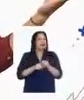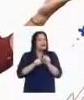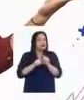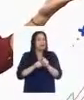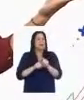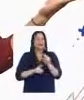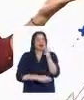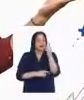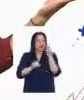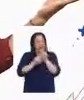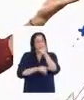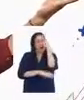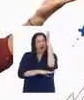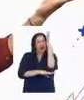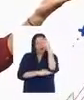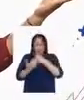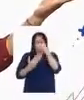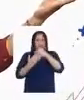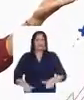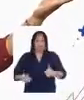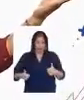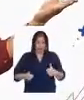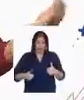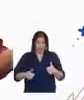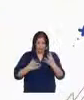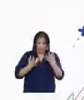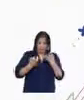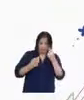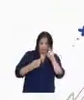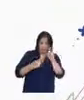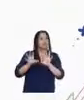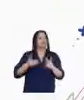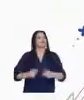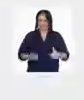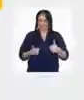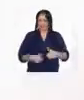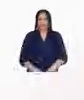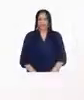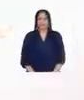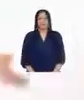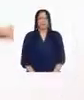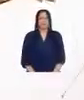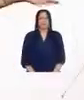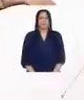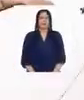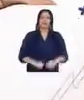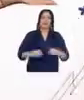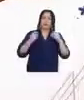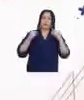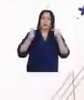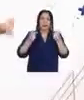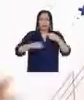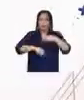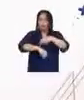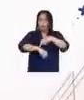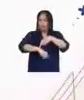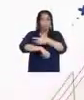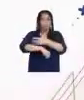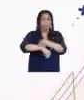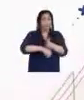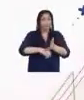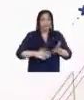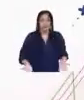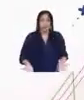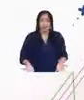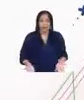del plan de vida. ¿Vamos a hacerlo? ¿Vamos? ¡Vamos! ¡Qué rápido se pasó la hora,